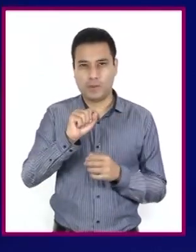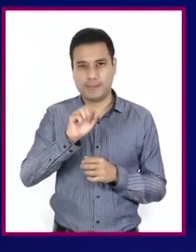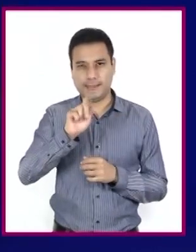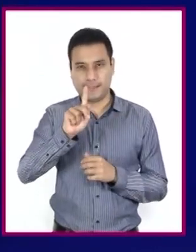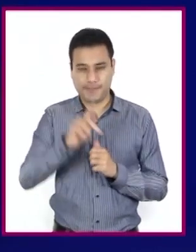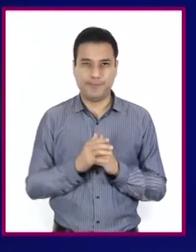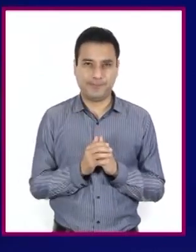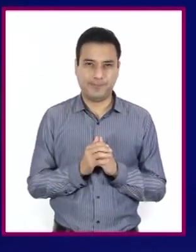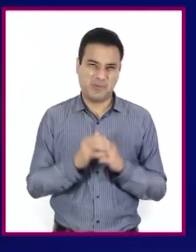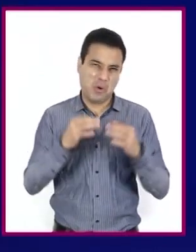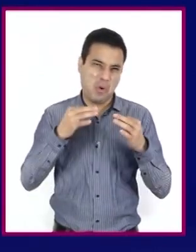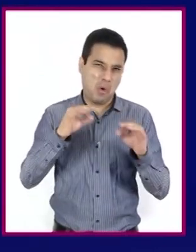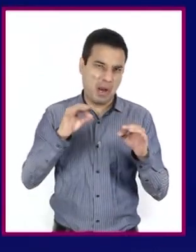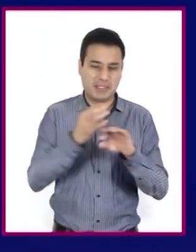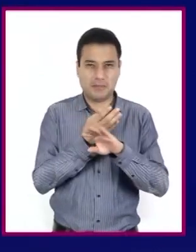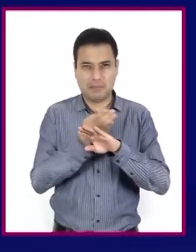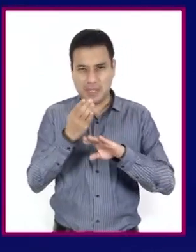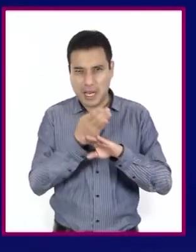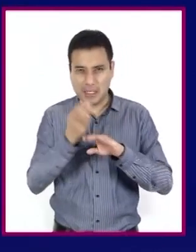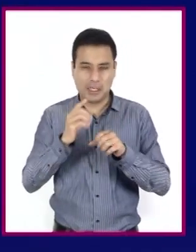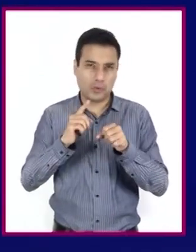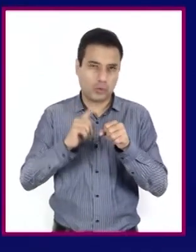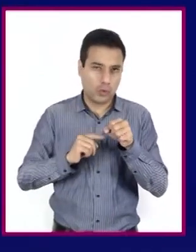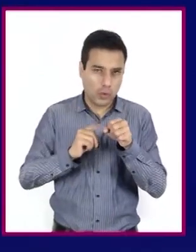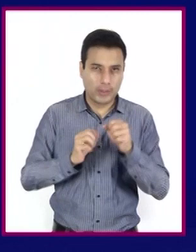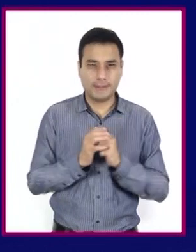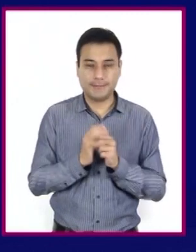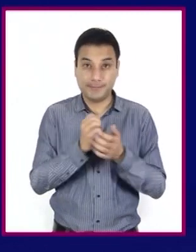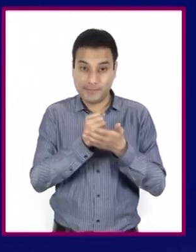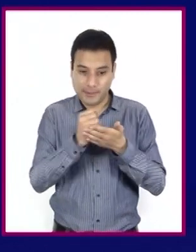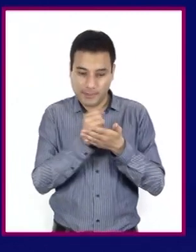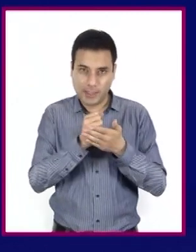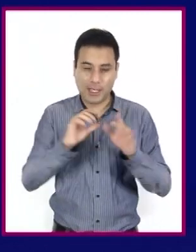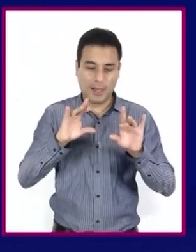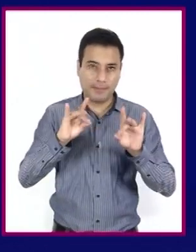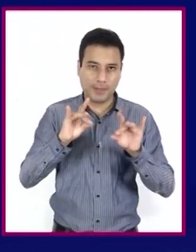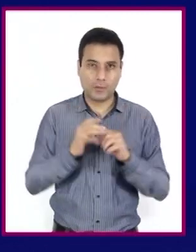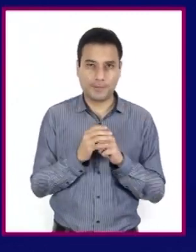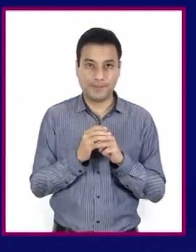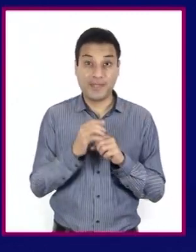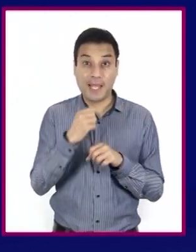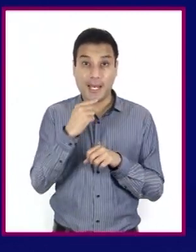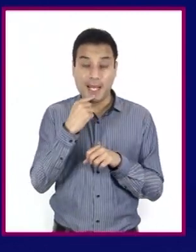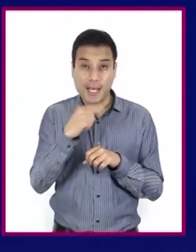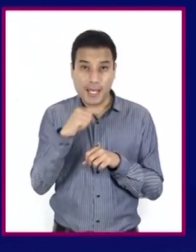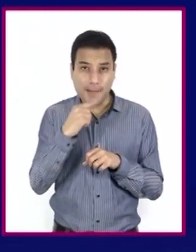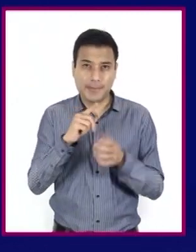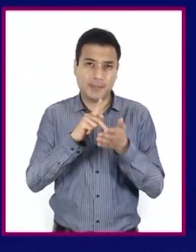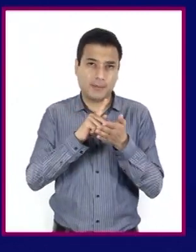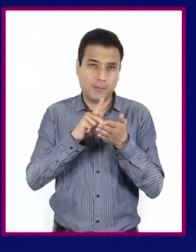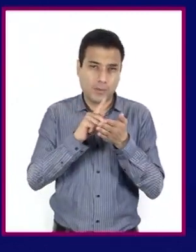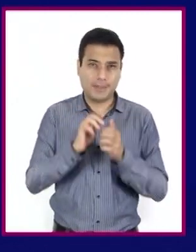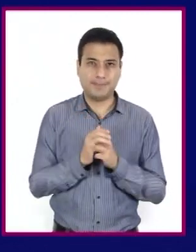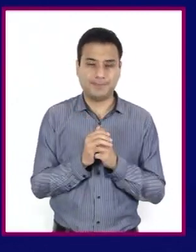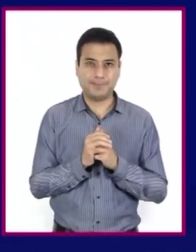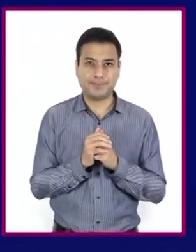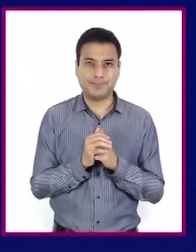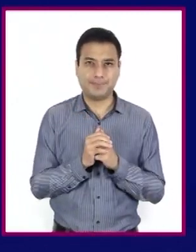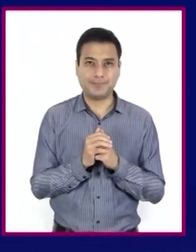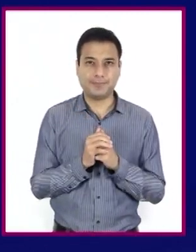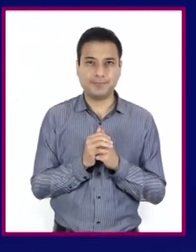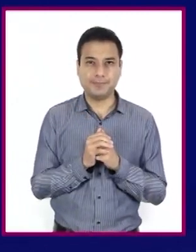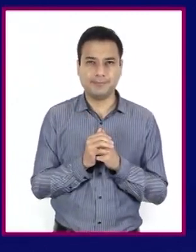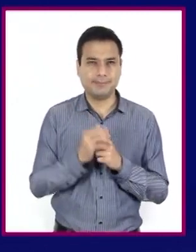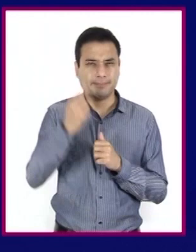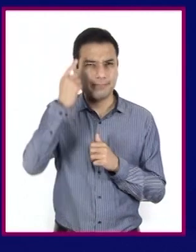hojas blancas y de colores, pegamento, así como lápiz o bolígrafo y colores